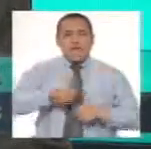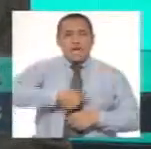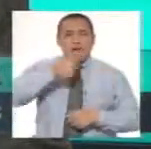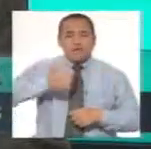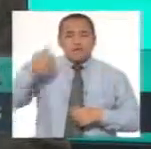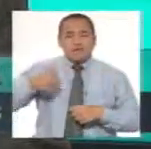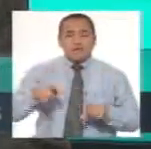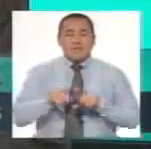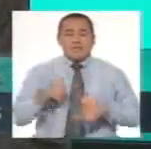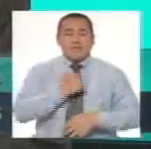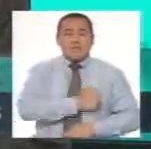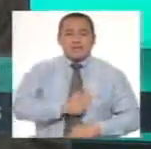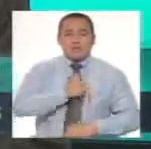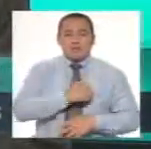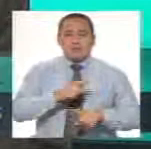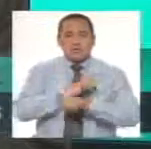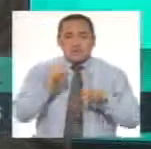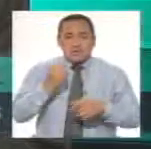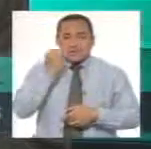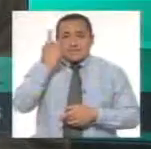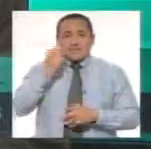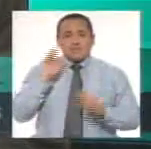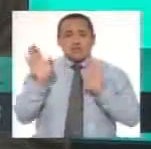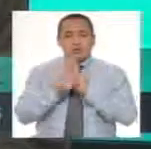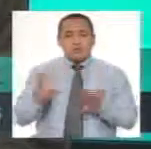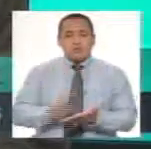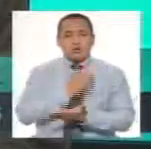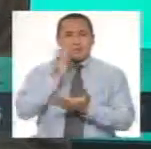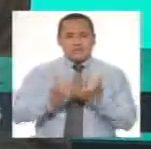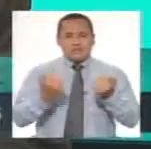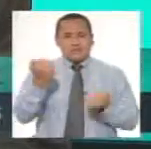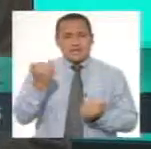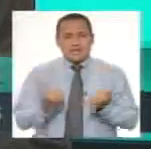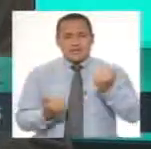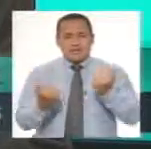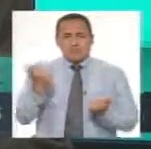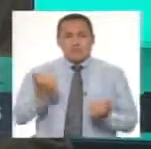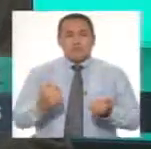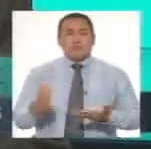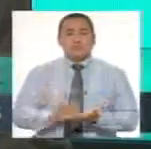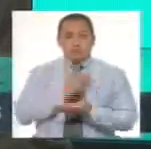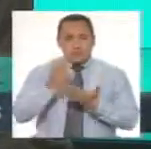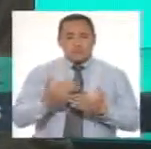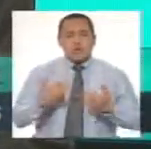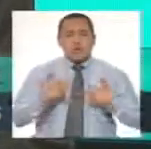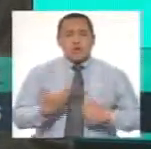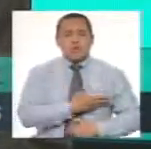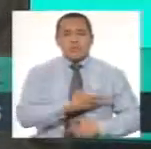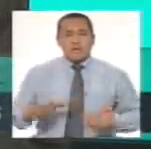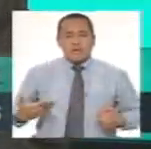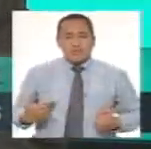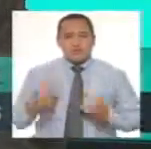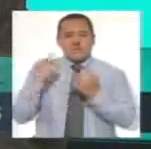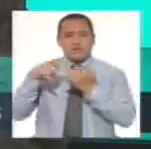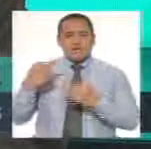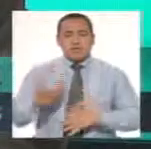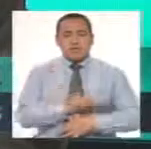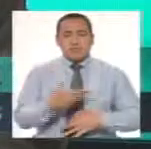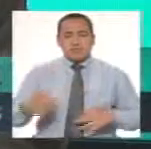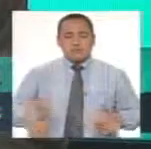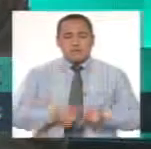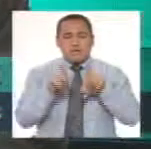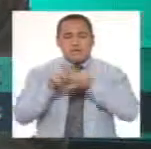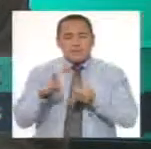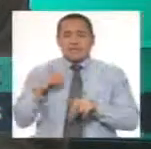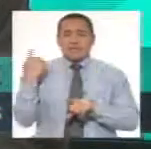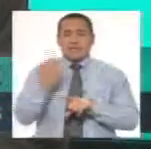que lastimosamente no están comprendiendo que el problema del transporte es un problema compartido entre el gobierno regional, los gobiernos municipales y el gobierno